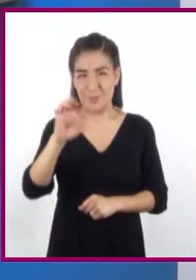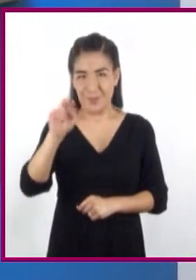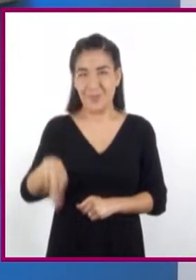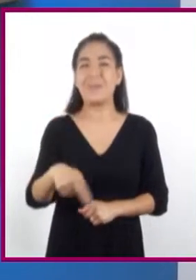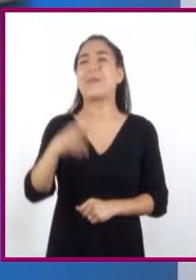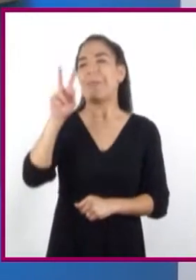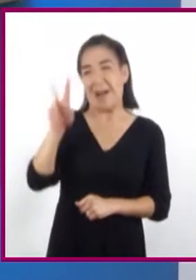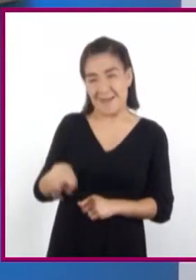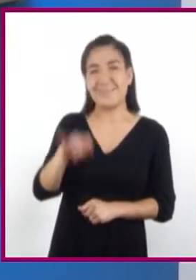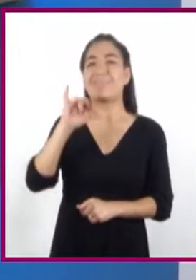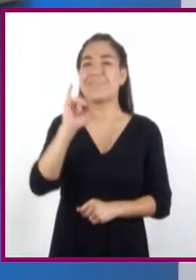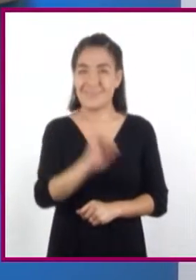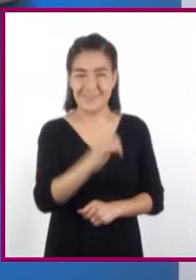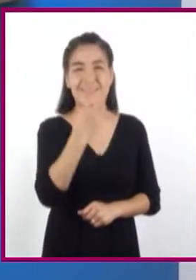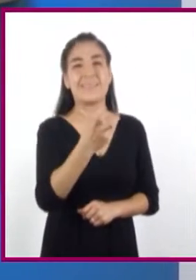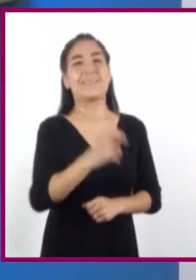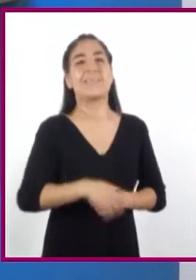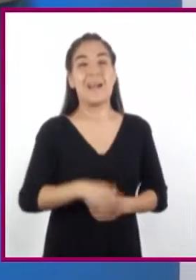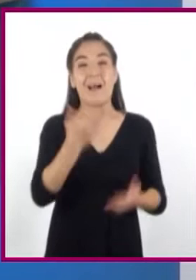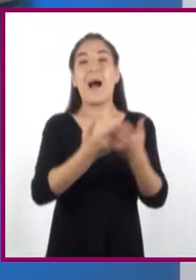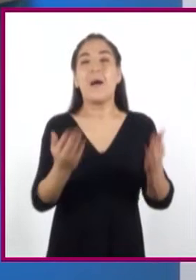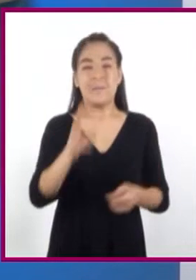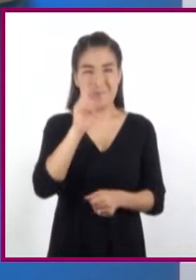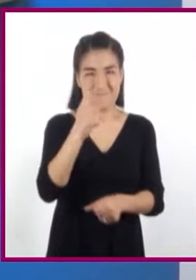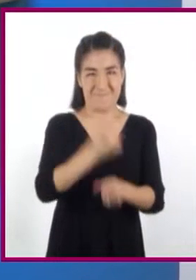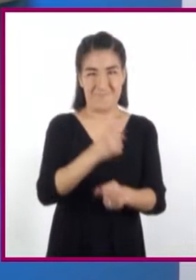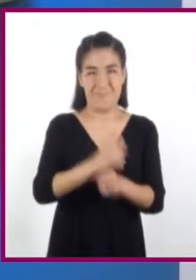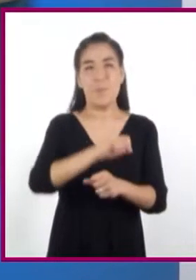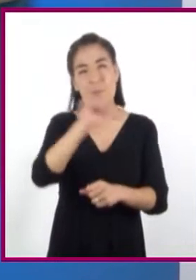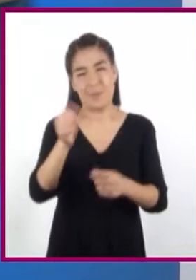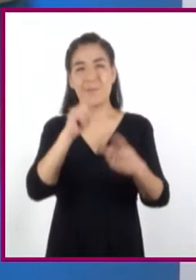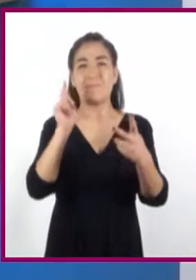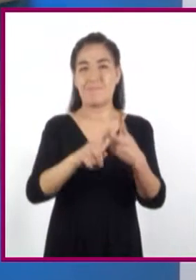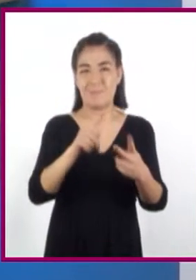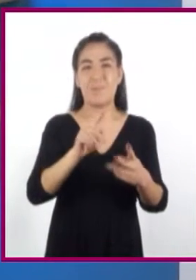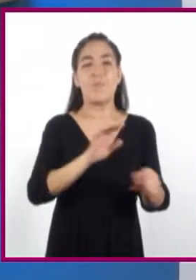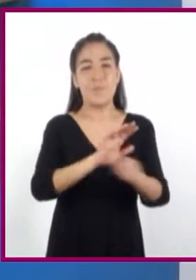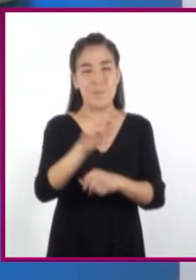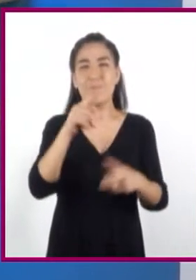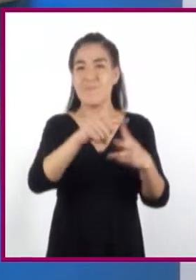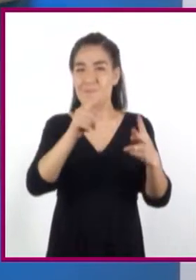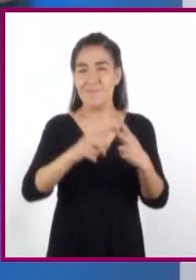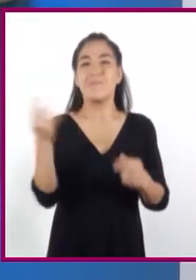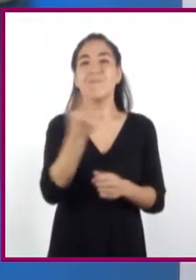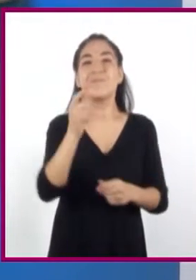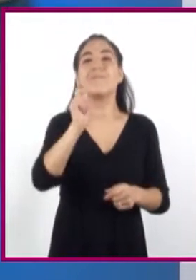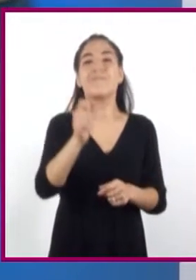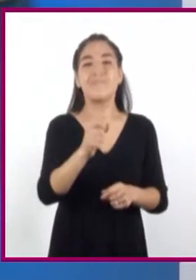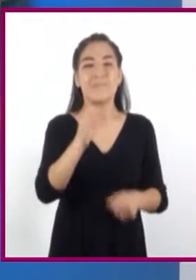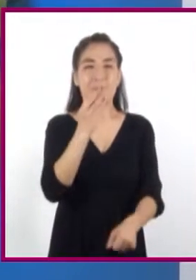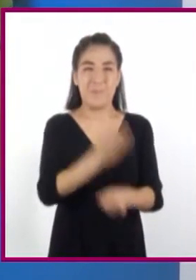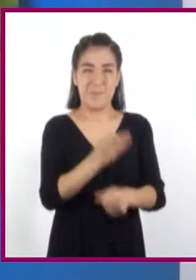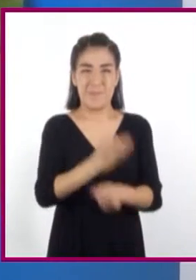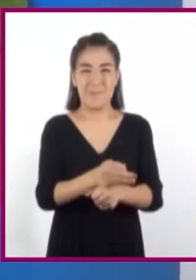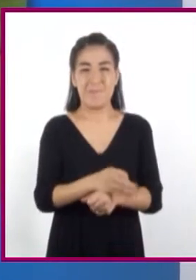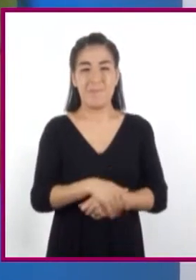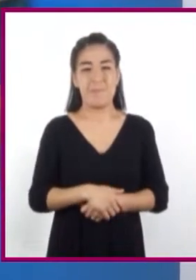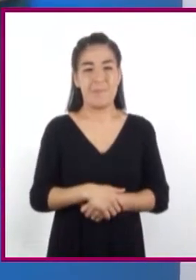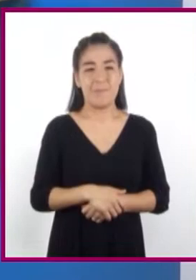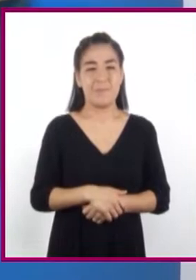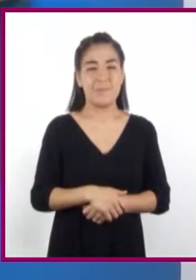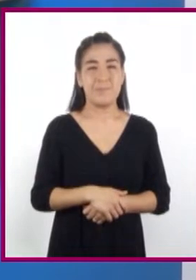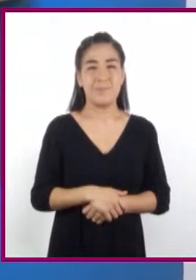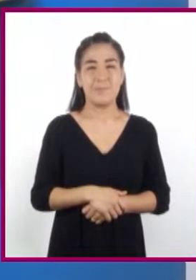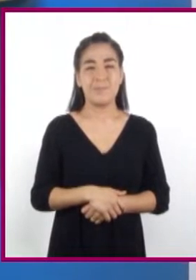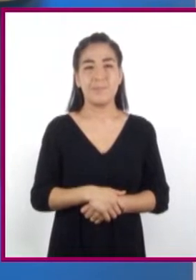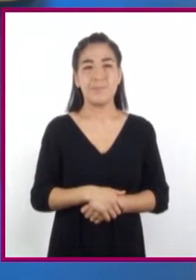Exacto. Ahora que vimos el primero, veamos los otros dos, por lo cual es necesario utilizar nuestro pequeño dispositivo aquí presente.